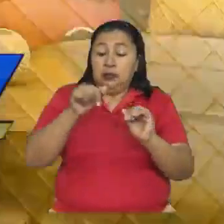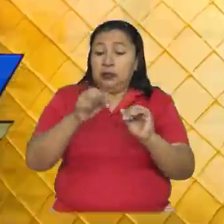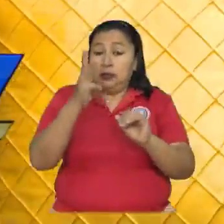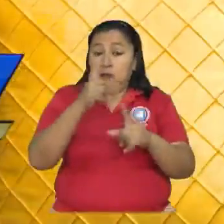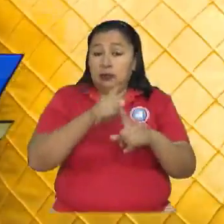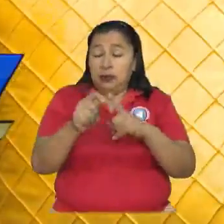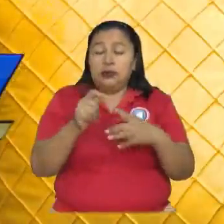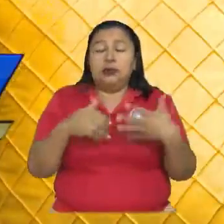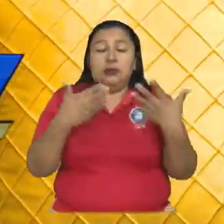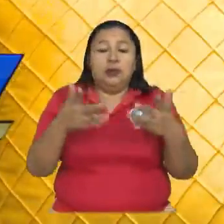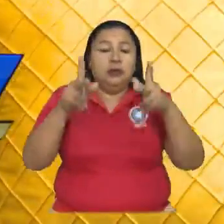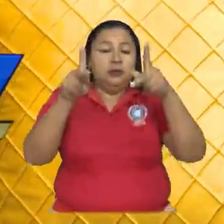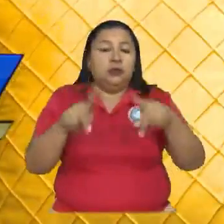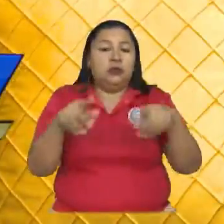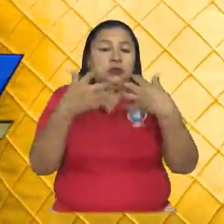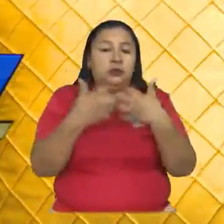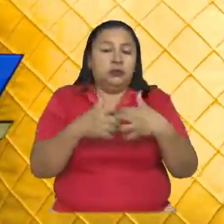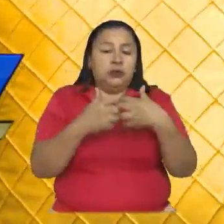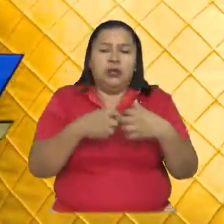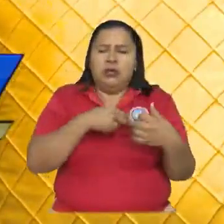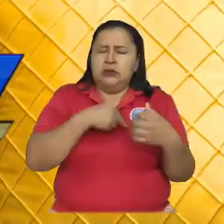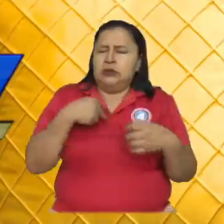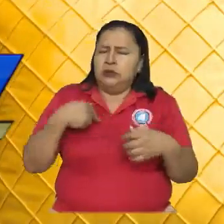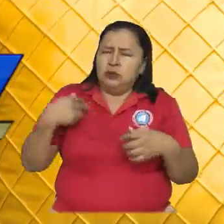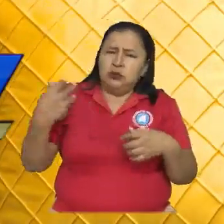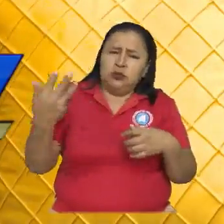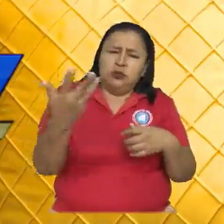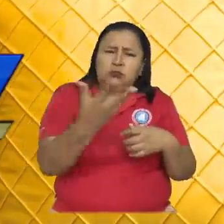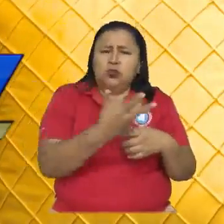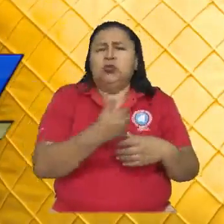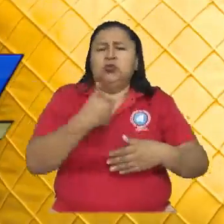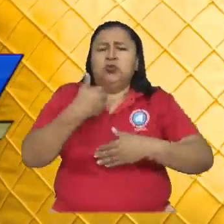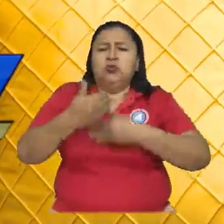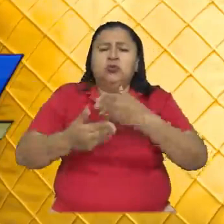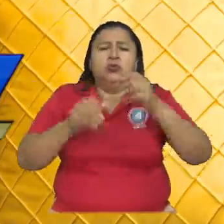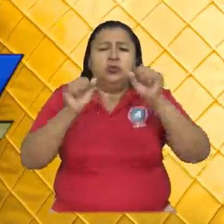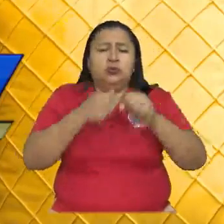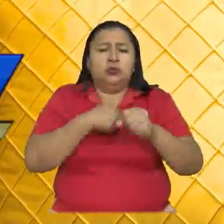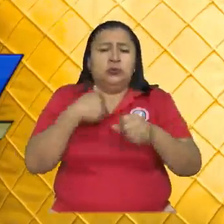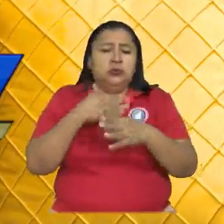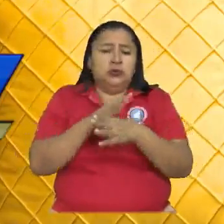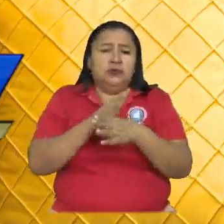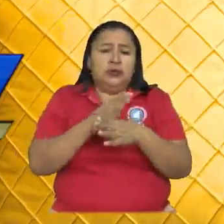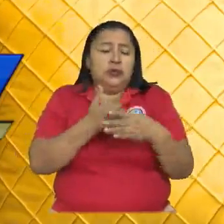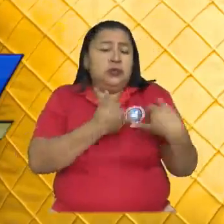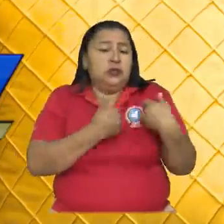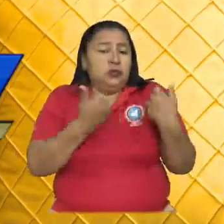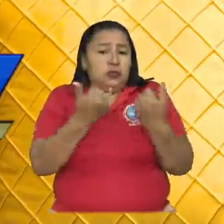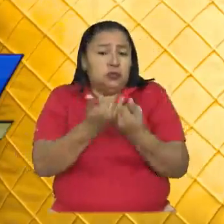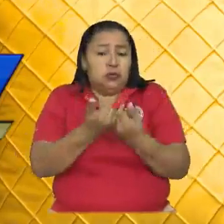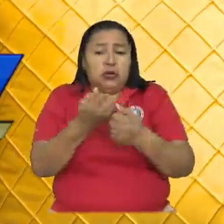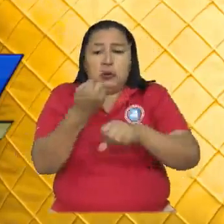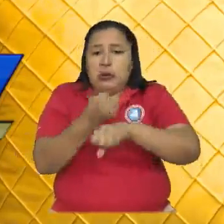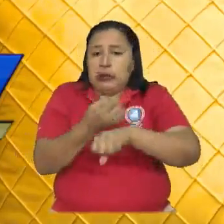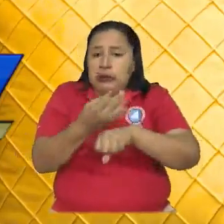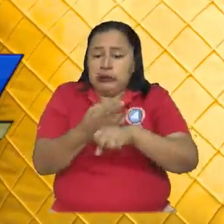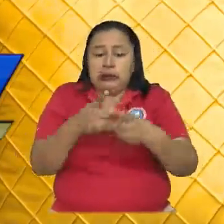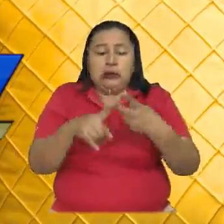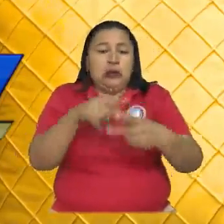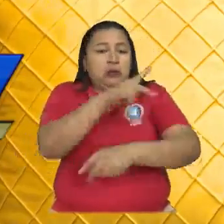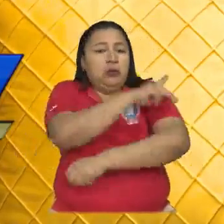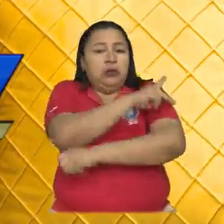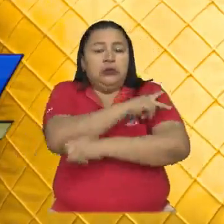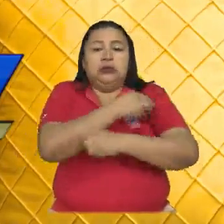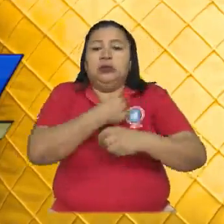meses también los empresarios están haciendo todo lo que es la tramitología con las diferentes instituciones, con la alcaldía, con la policía, con